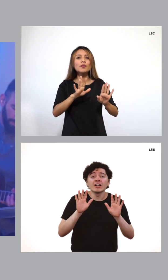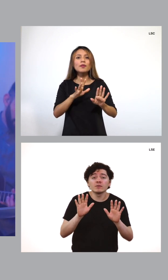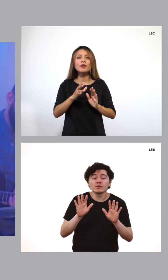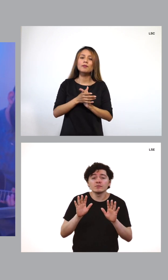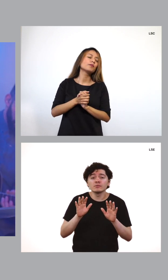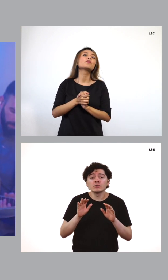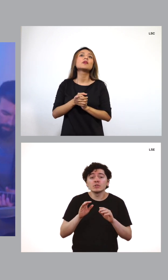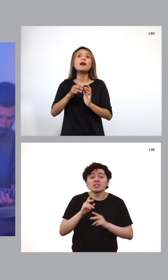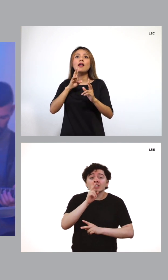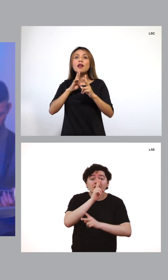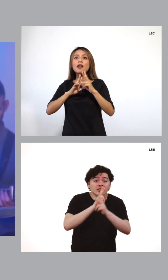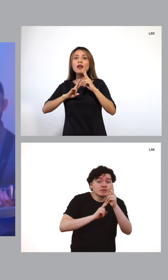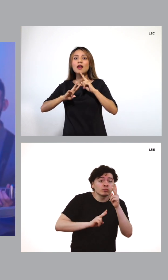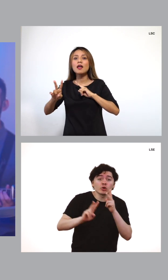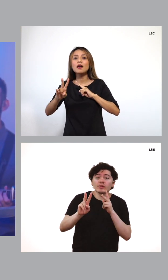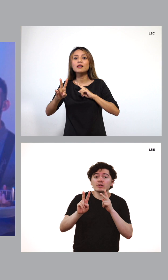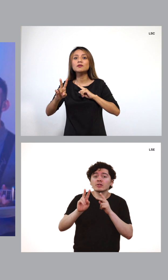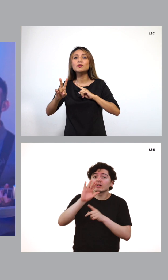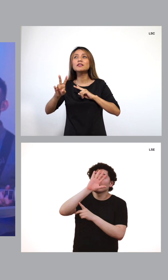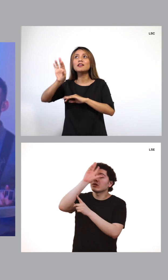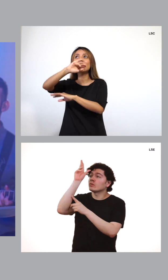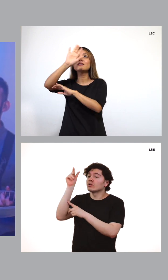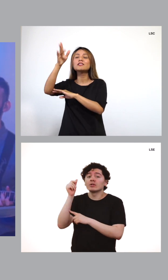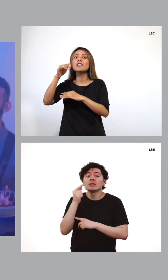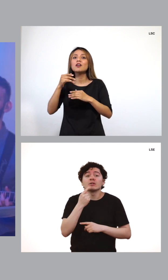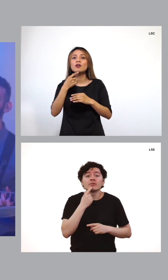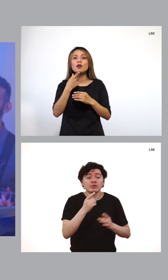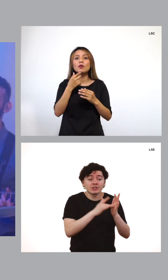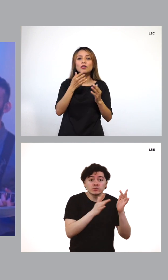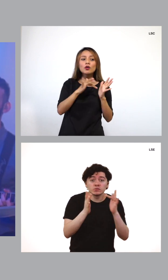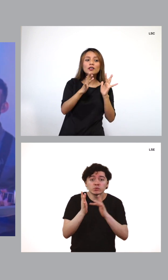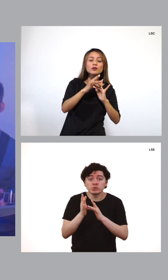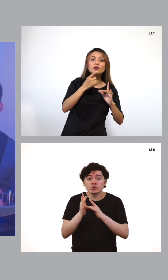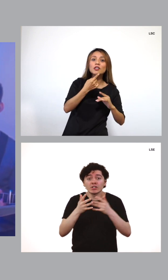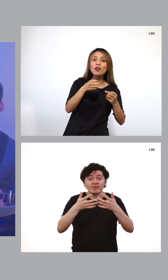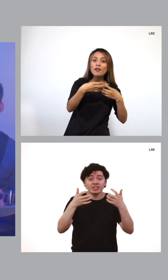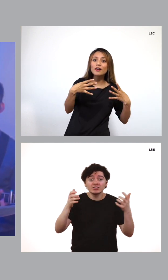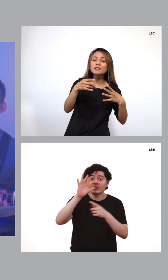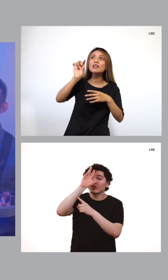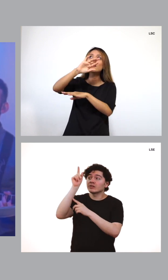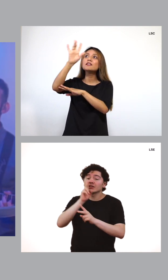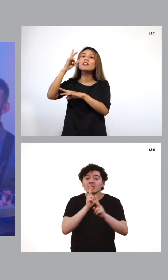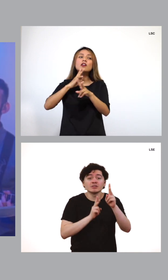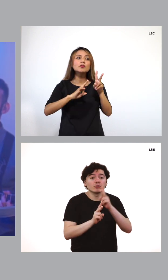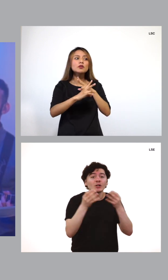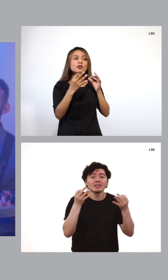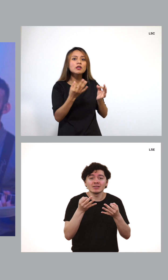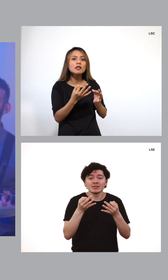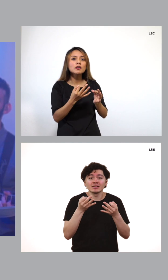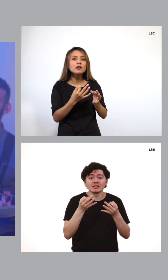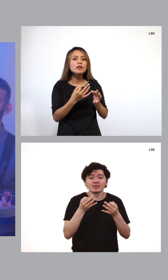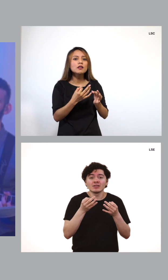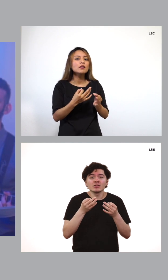era porque no soporto todo lo que estás cargando. Porque no soporto los pecados,